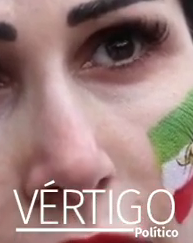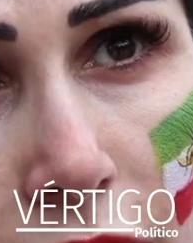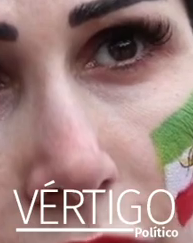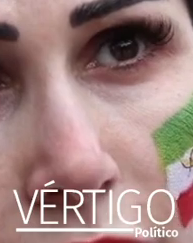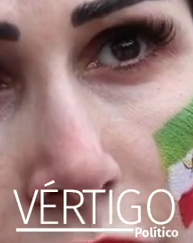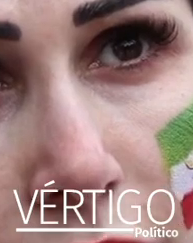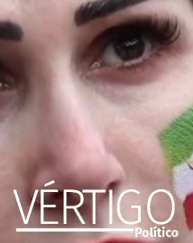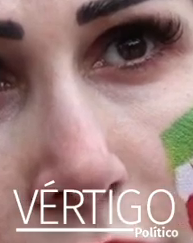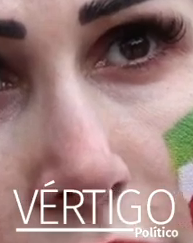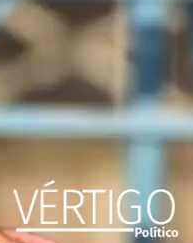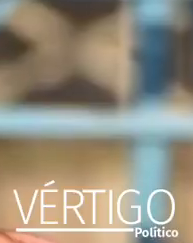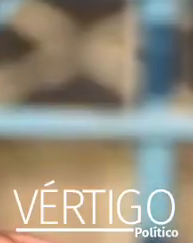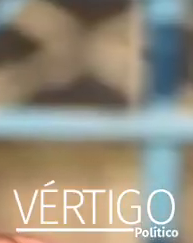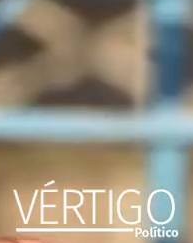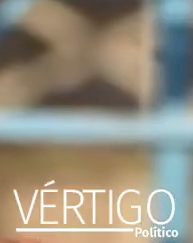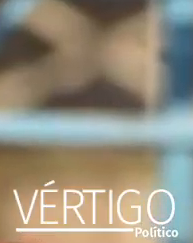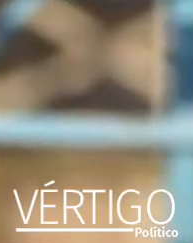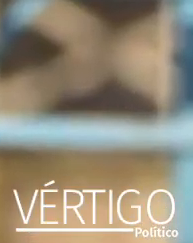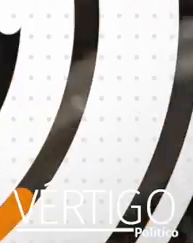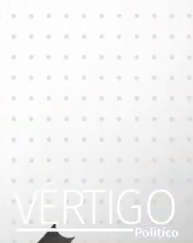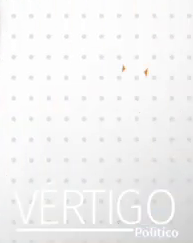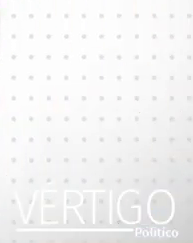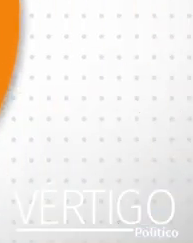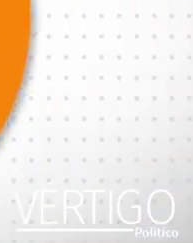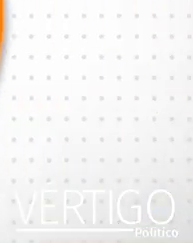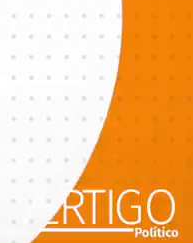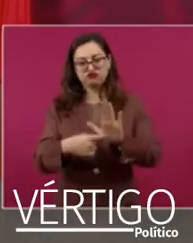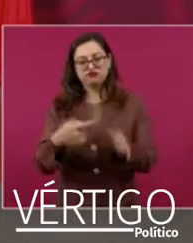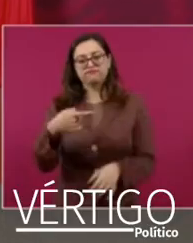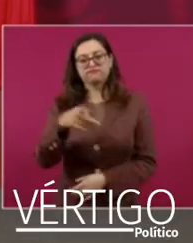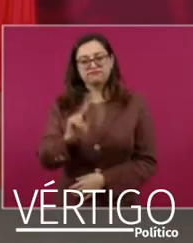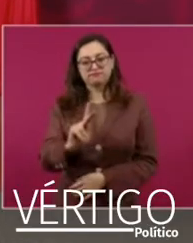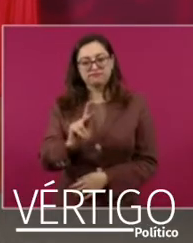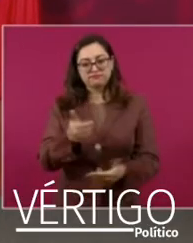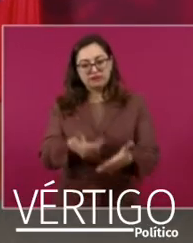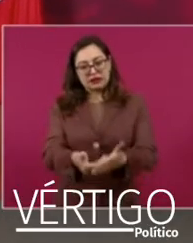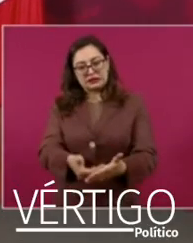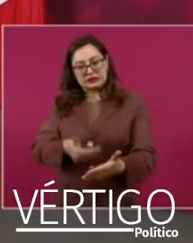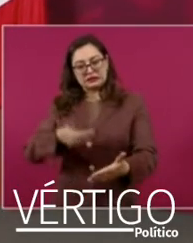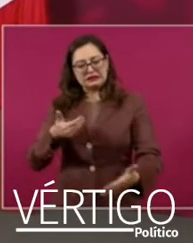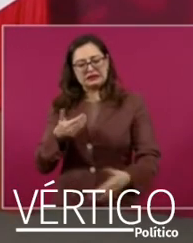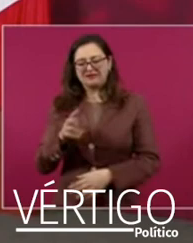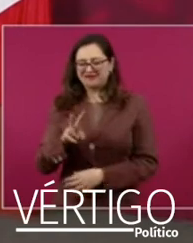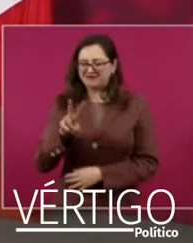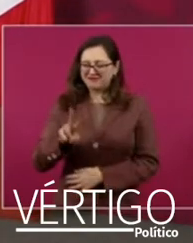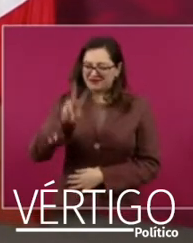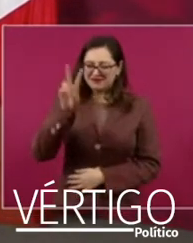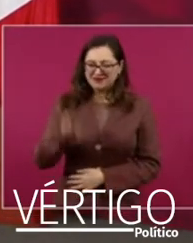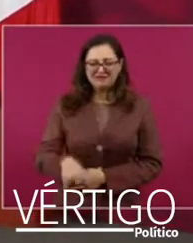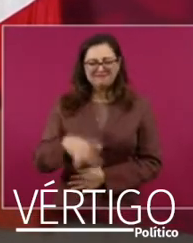las autoridades iraníes eliminen la pena. El presidente López Obrador pide